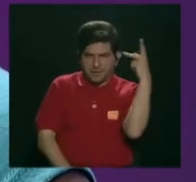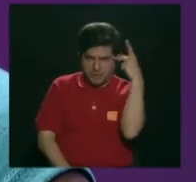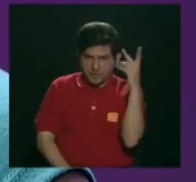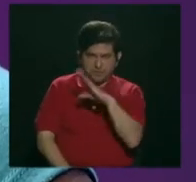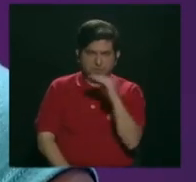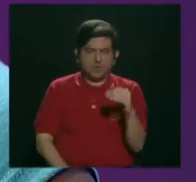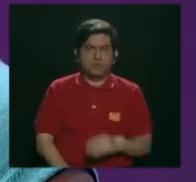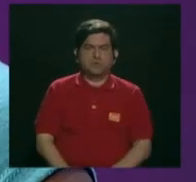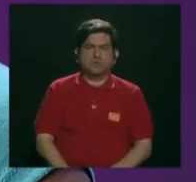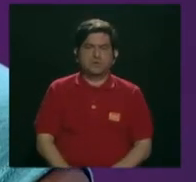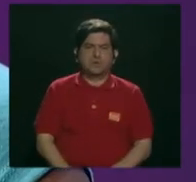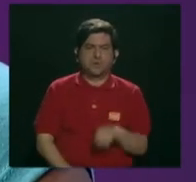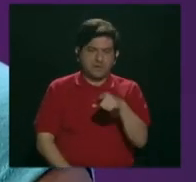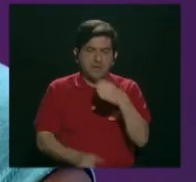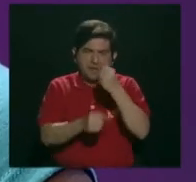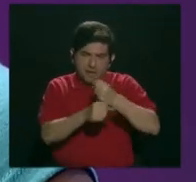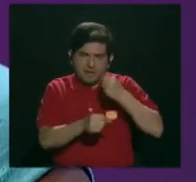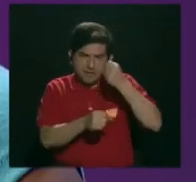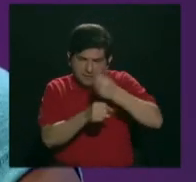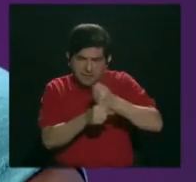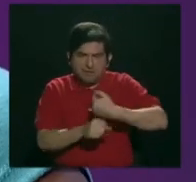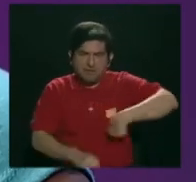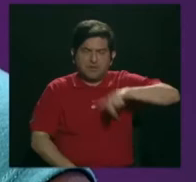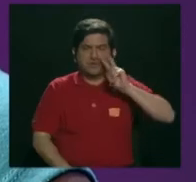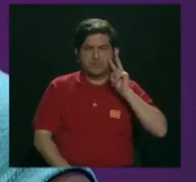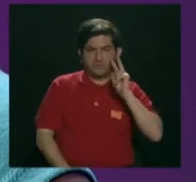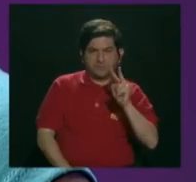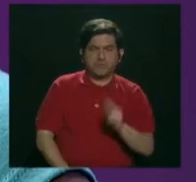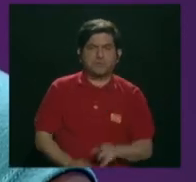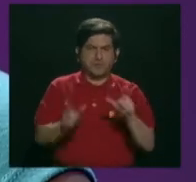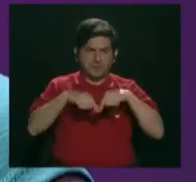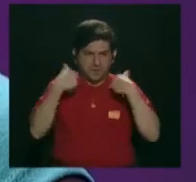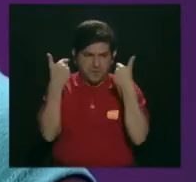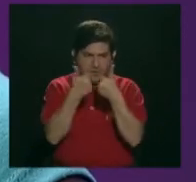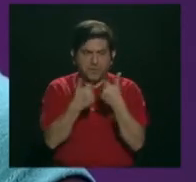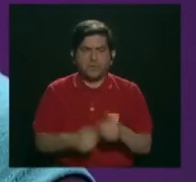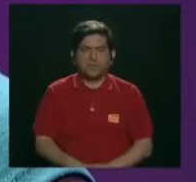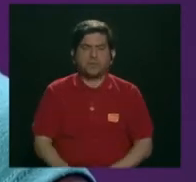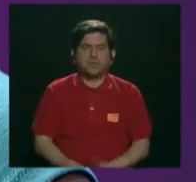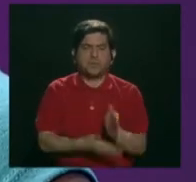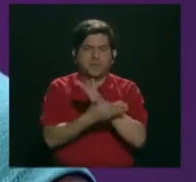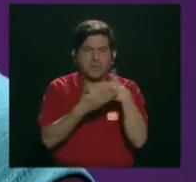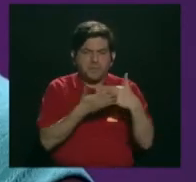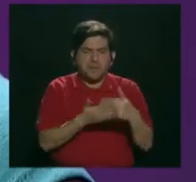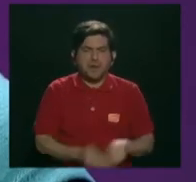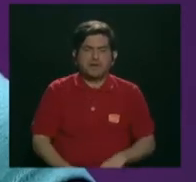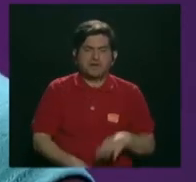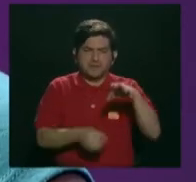la producción. Vimos como grupo, obviamente, trabajando la parte